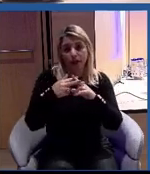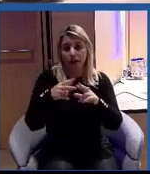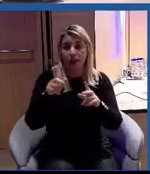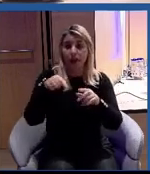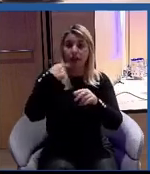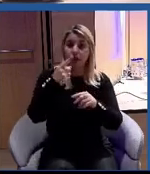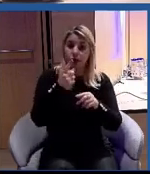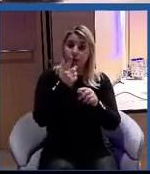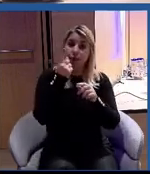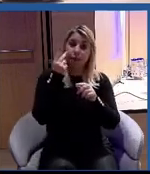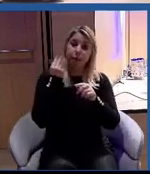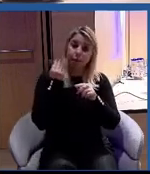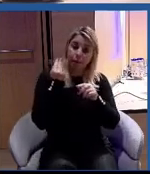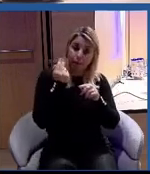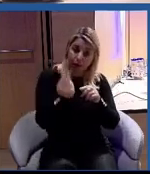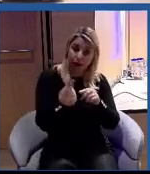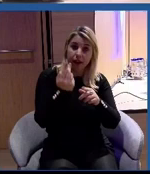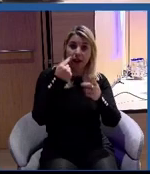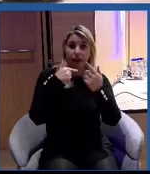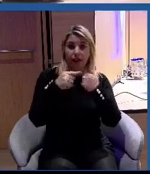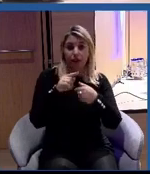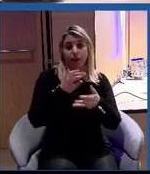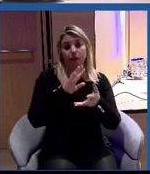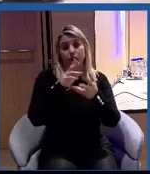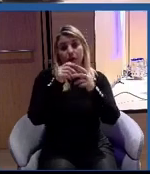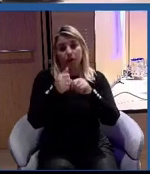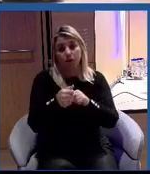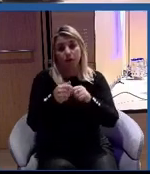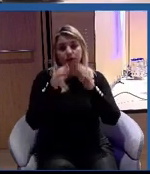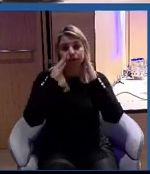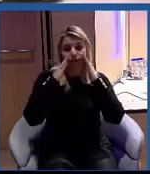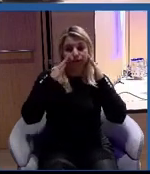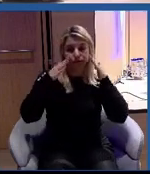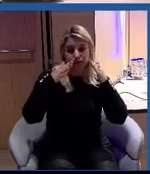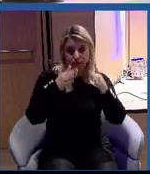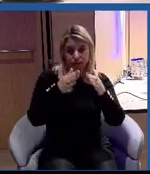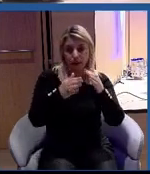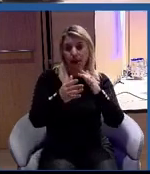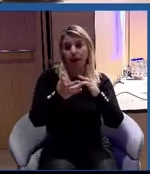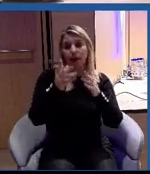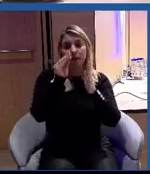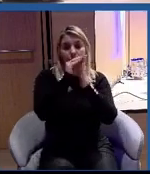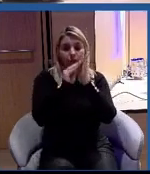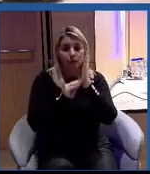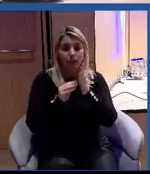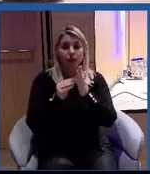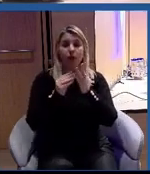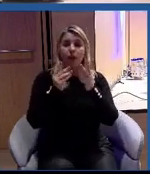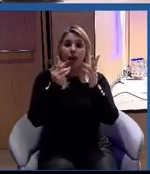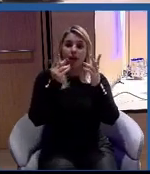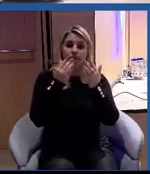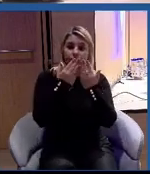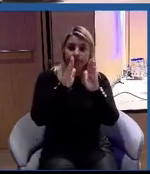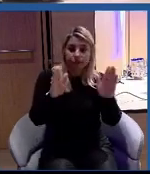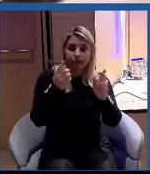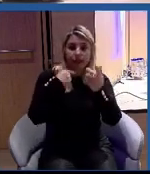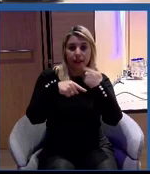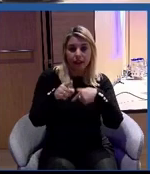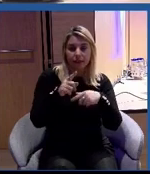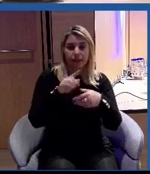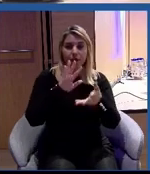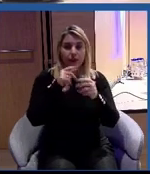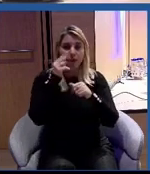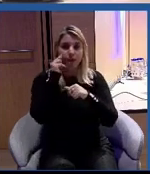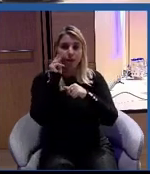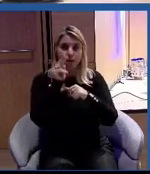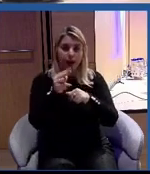Y esto permite también un abordaje mucho más transversal de la mirada de datos abiertos y permite transversalizar una mirada de Derechos Humanos